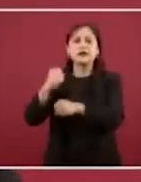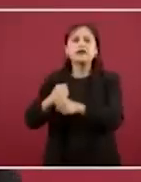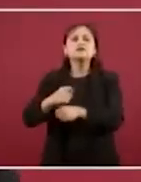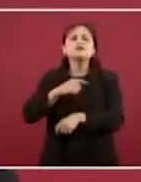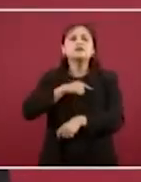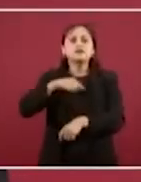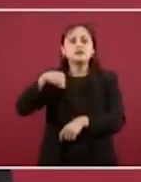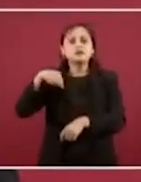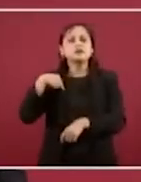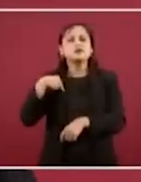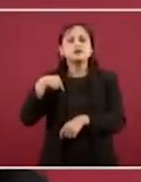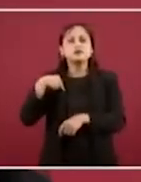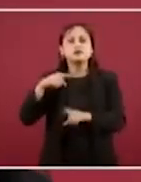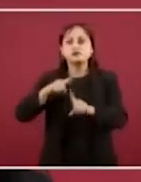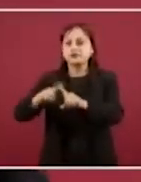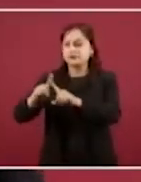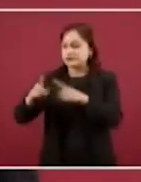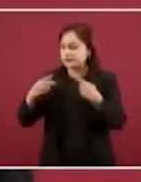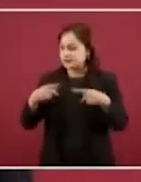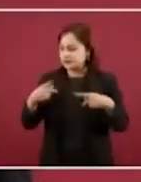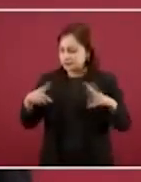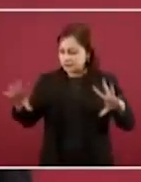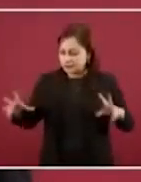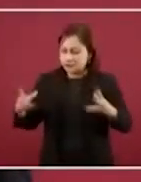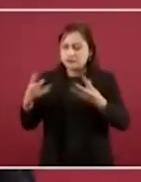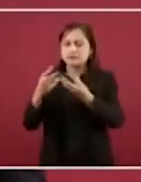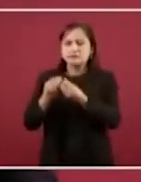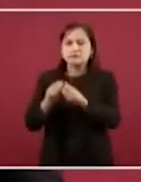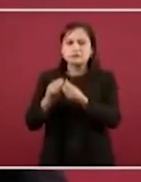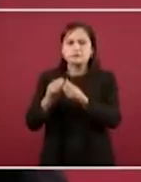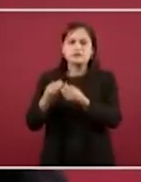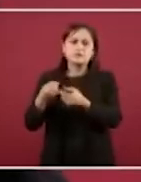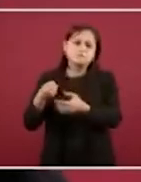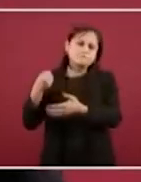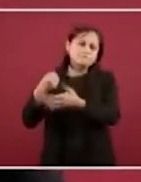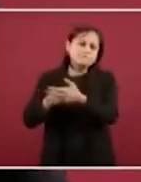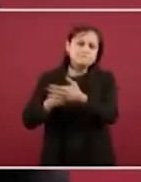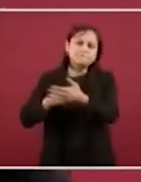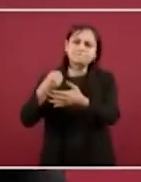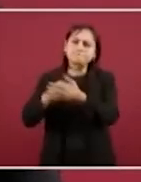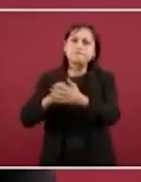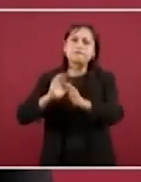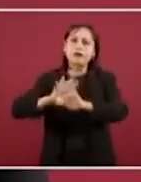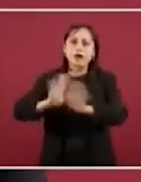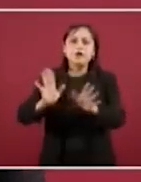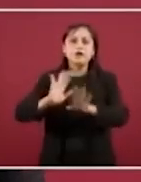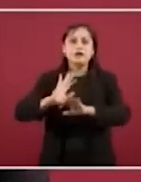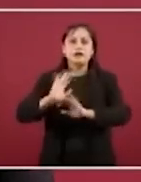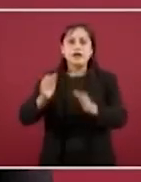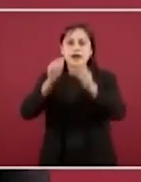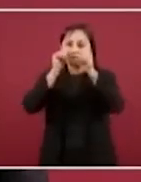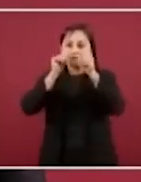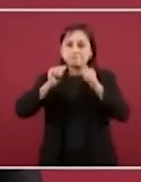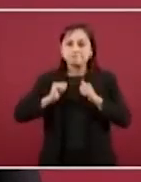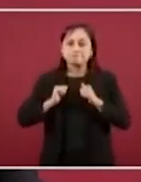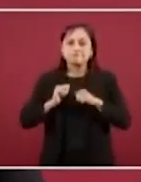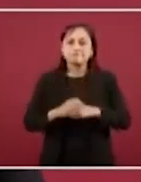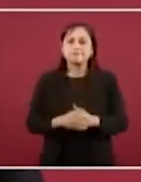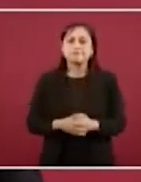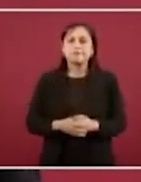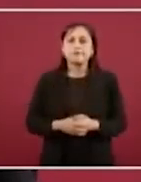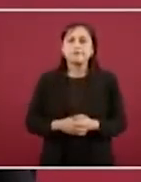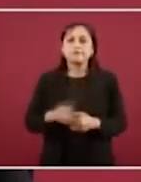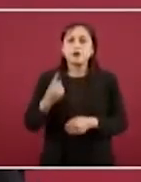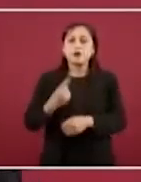movimiento voces que fortalecieron y finalmente nos escucharon. Hace un año precisamente,